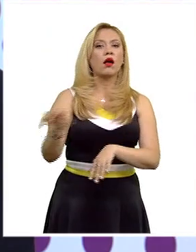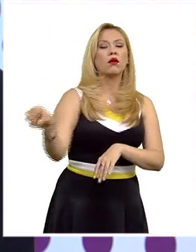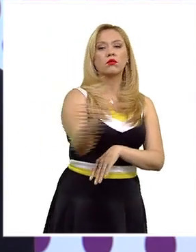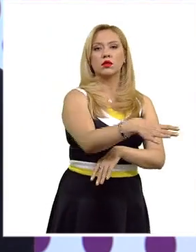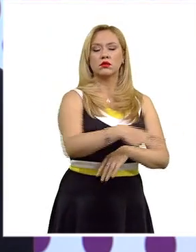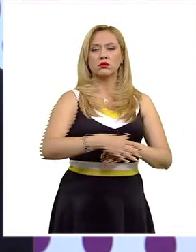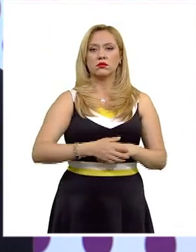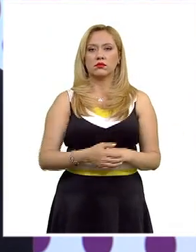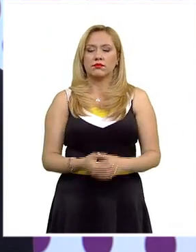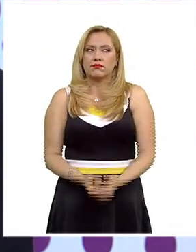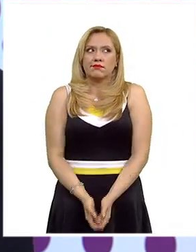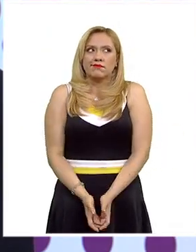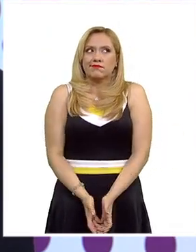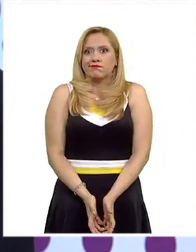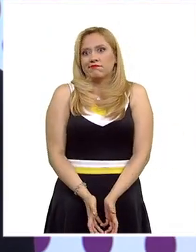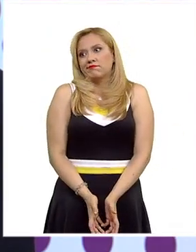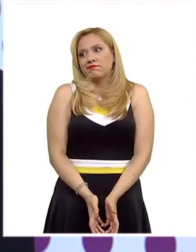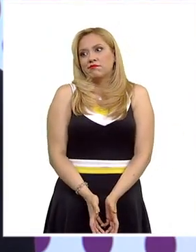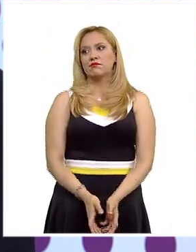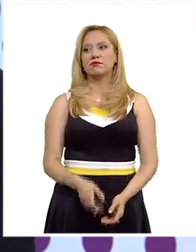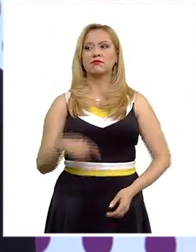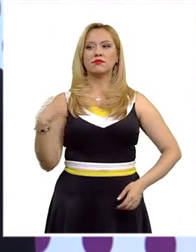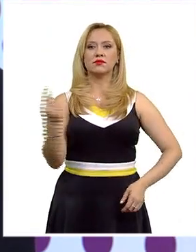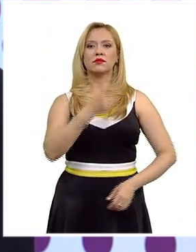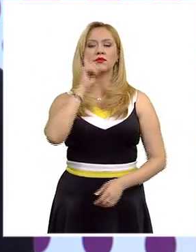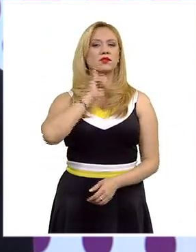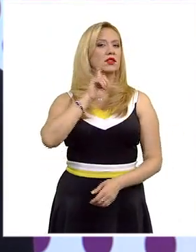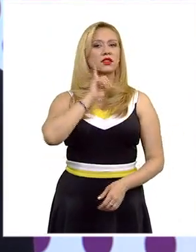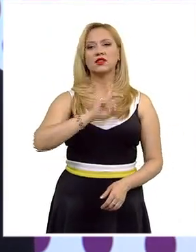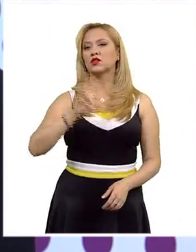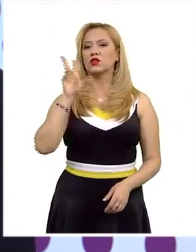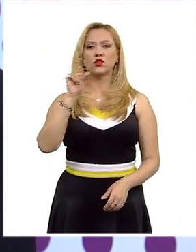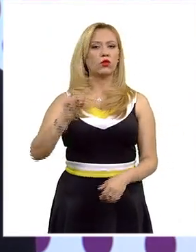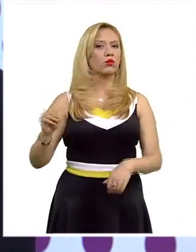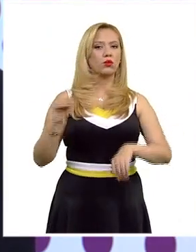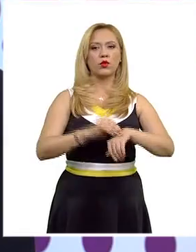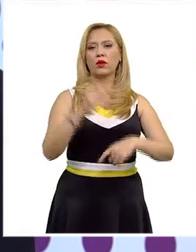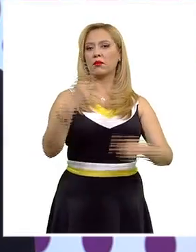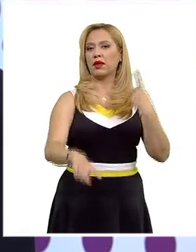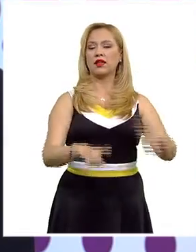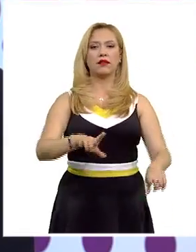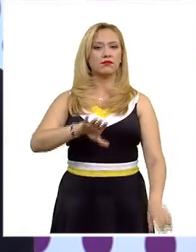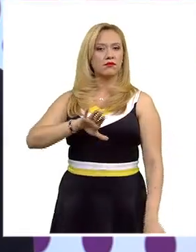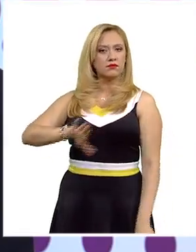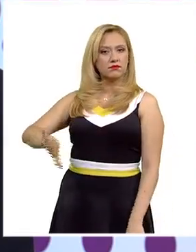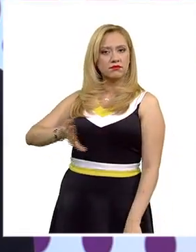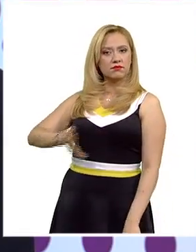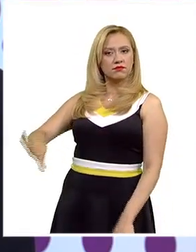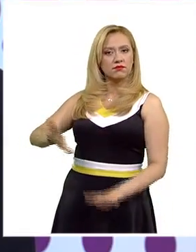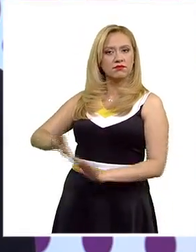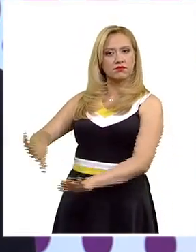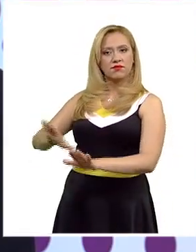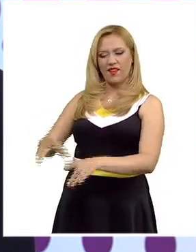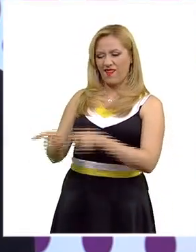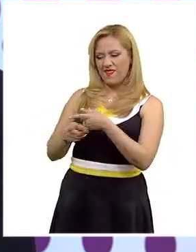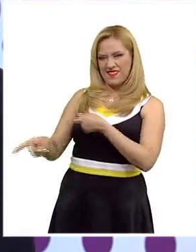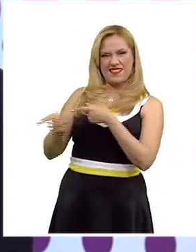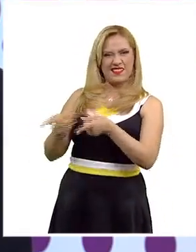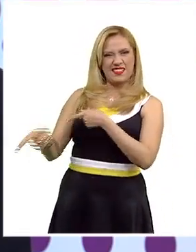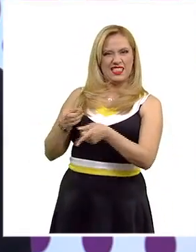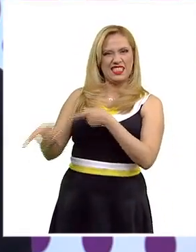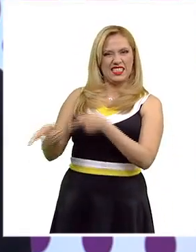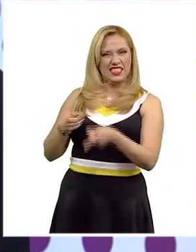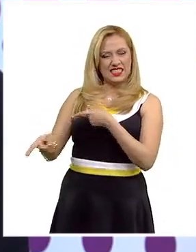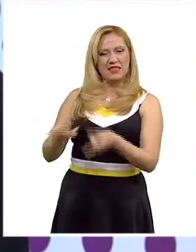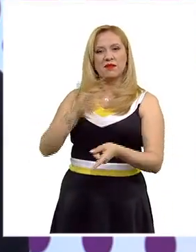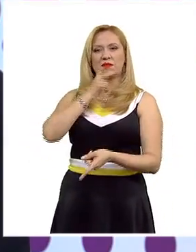Entonces, en realidad lo que quieren hacer es que las mujeres no ocupen esos espacios, ¿no? Y la manera en la que lo hacen es haciéndolas sentir incómodas,